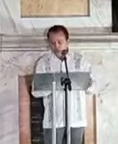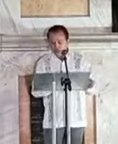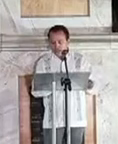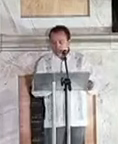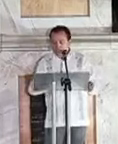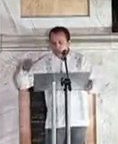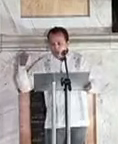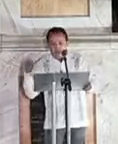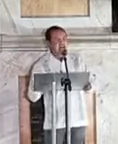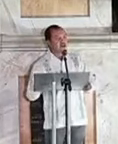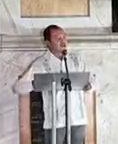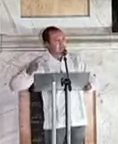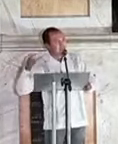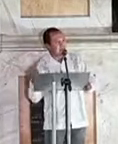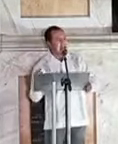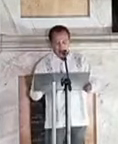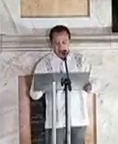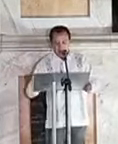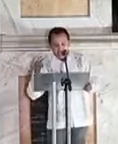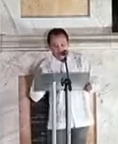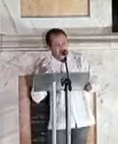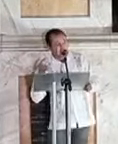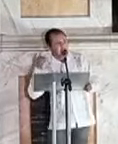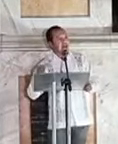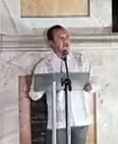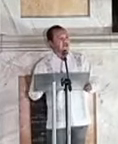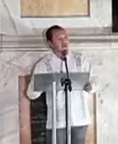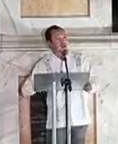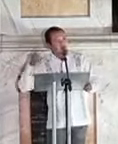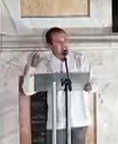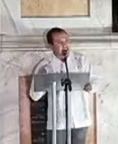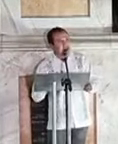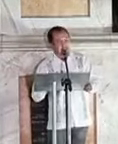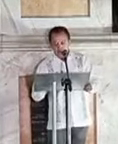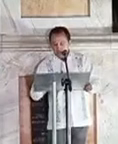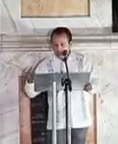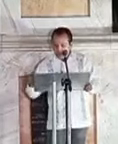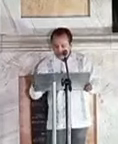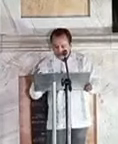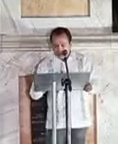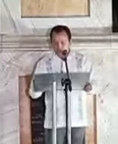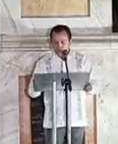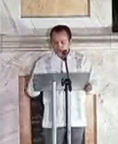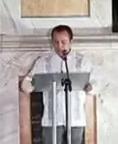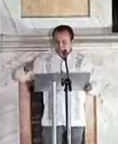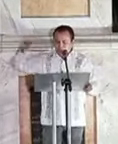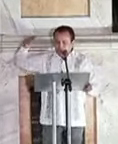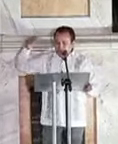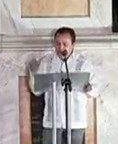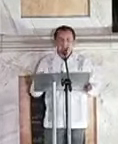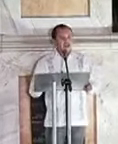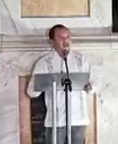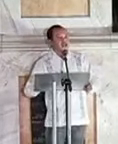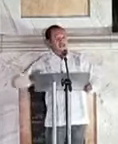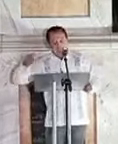empresarios. En el gobierno municipal se continuará con honestidad y con resultados. Se